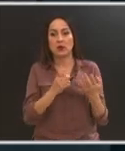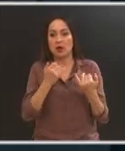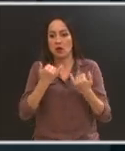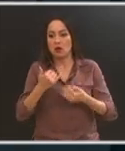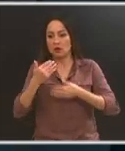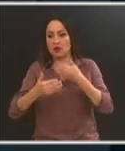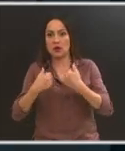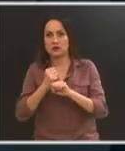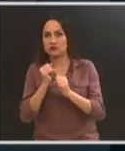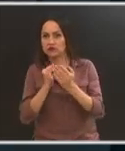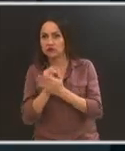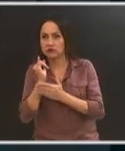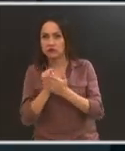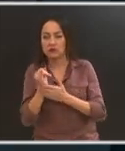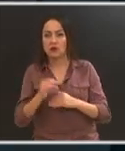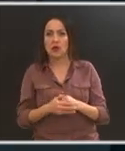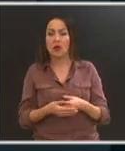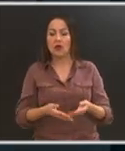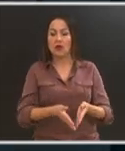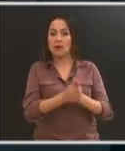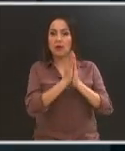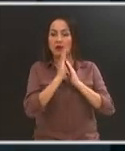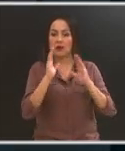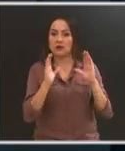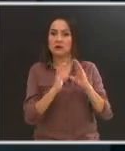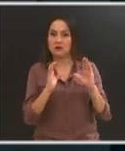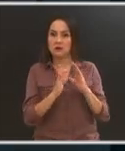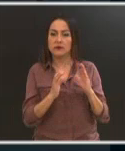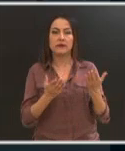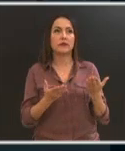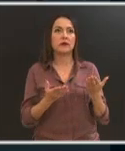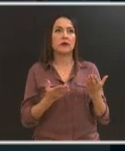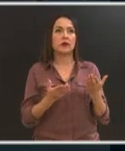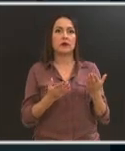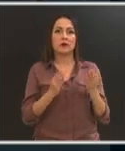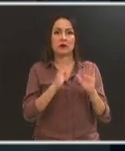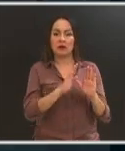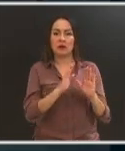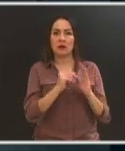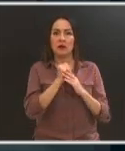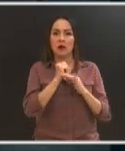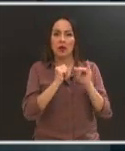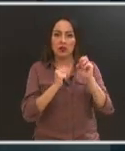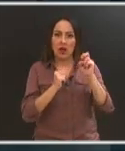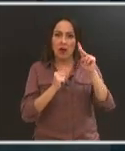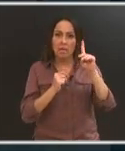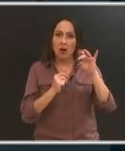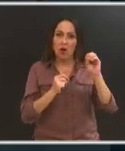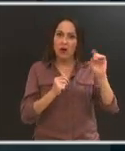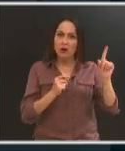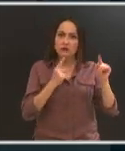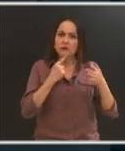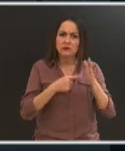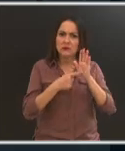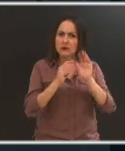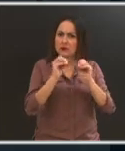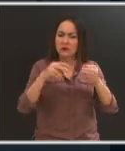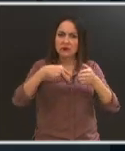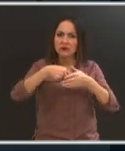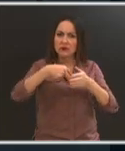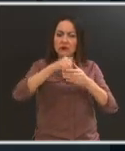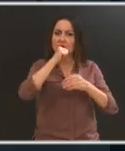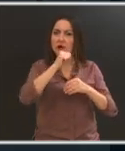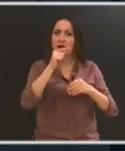hacer los estudios y solicitar las certificaciones de Interpol, etcétera, no presentó ningún impedimento